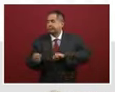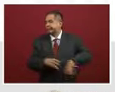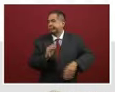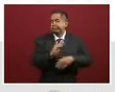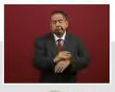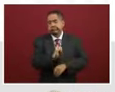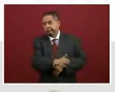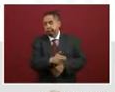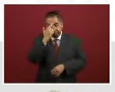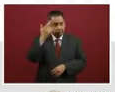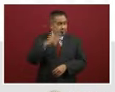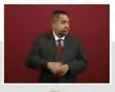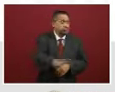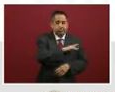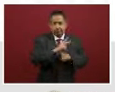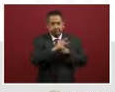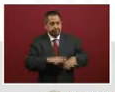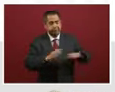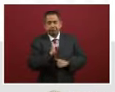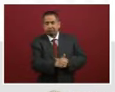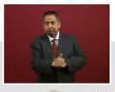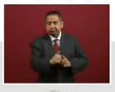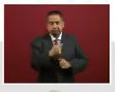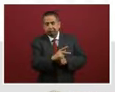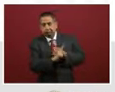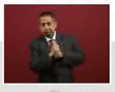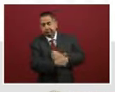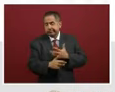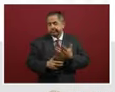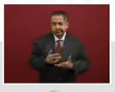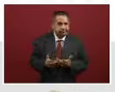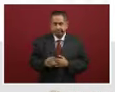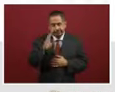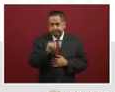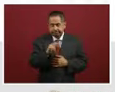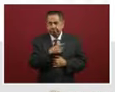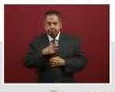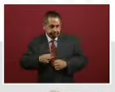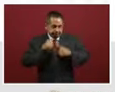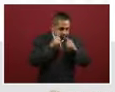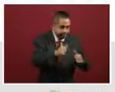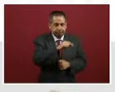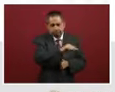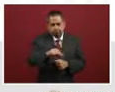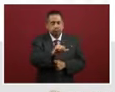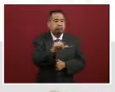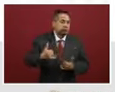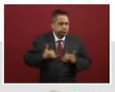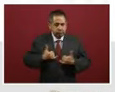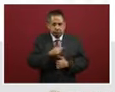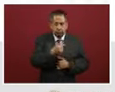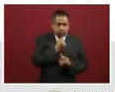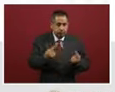familias, a su suerte, regiones enteras del país que estaban abandonadas a su suerte. Entonces, la idea es recuperar, dignificar la situación de los jóvenes y los